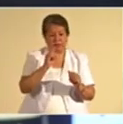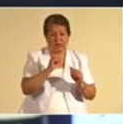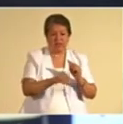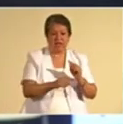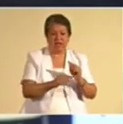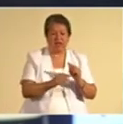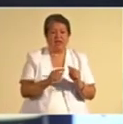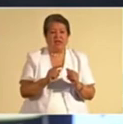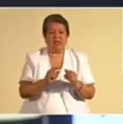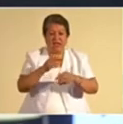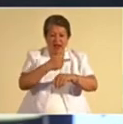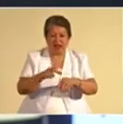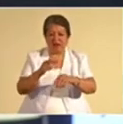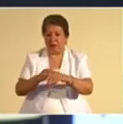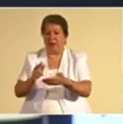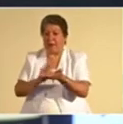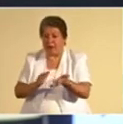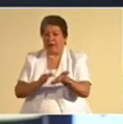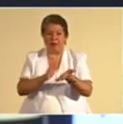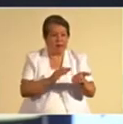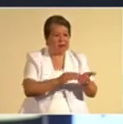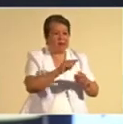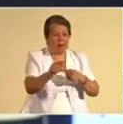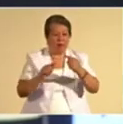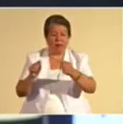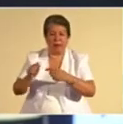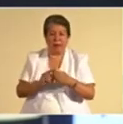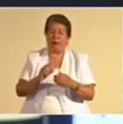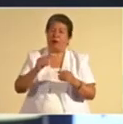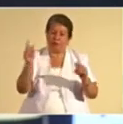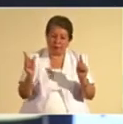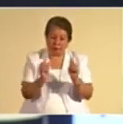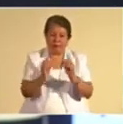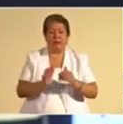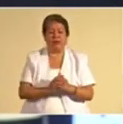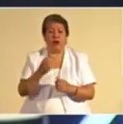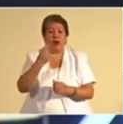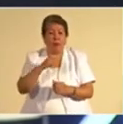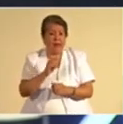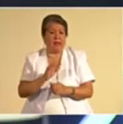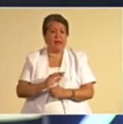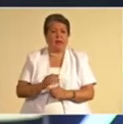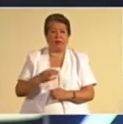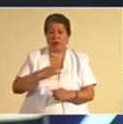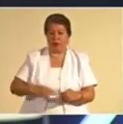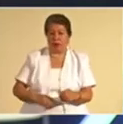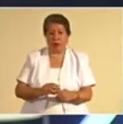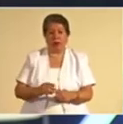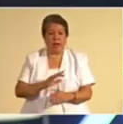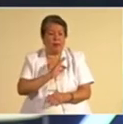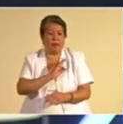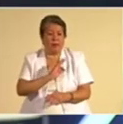para poder sacar a los ciudadanos emprendedores y Toluca tenga un nivel de vida